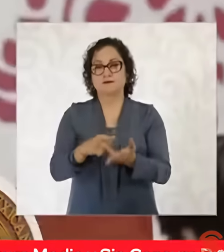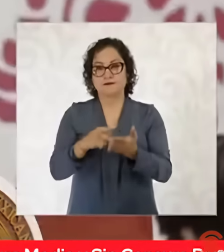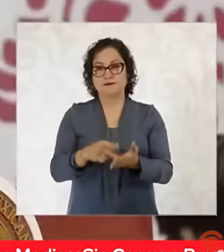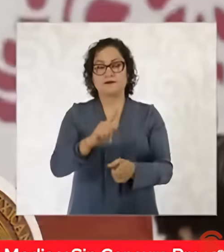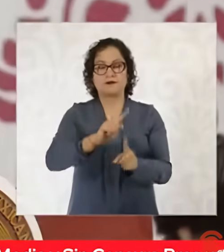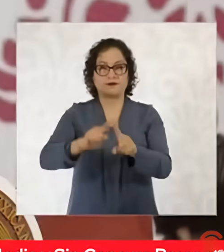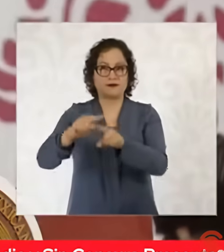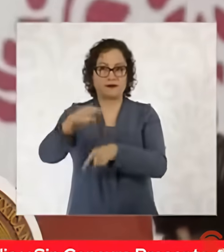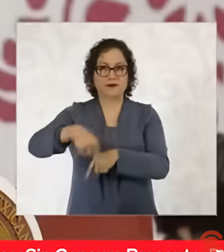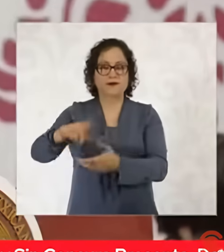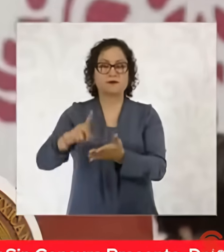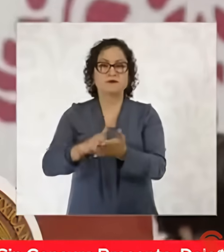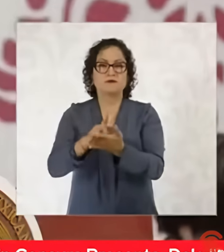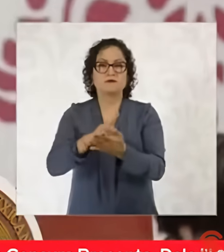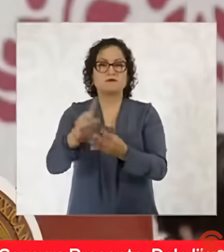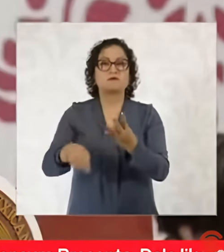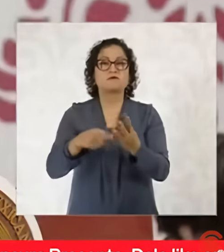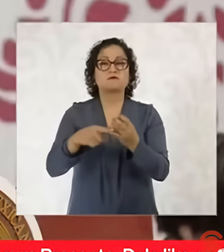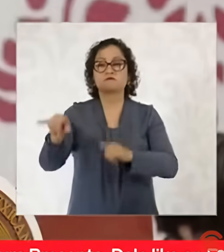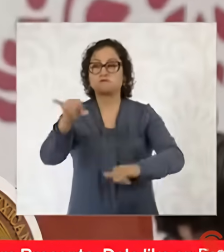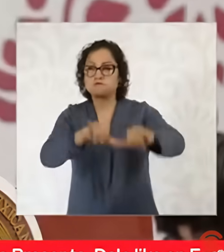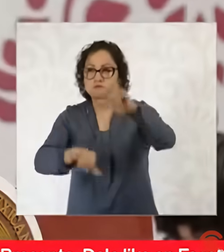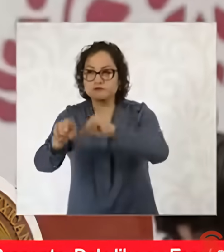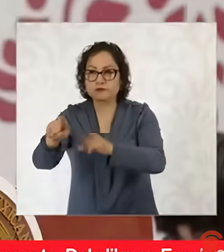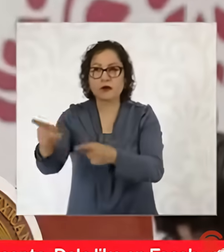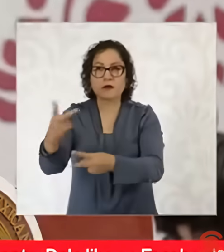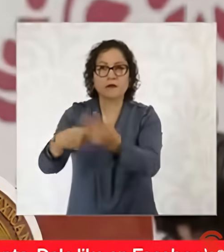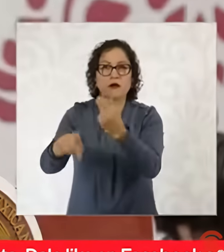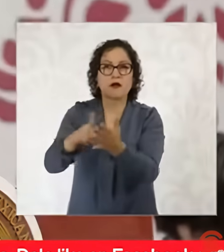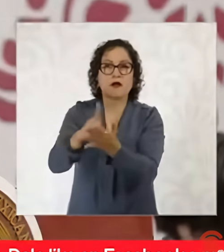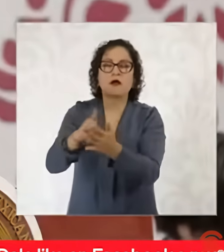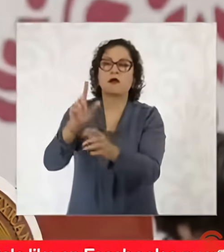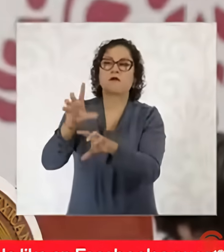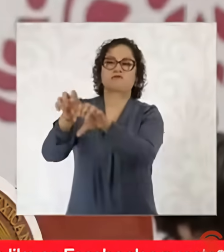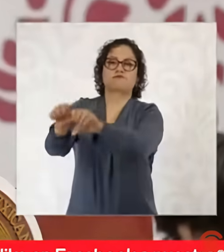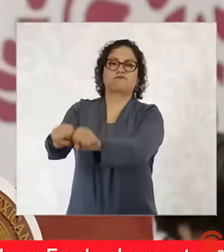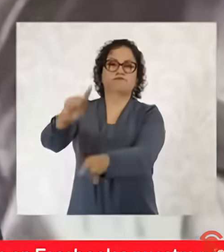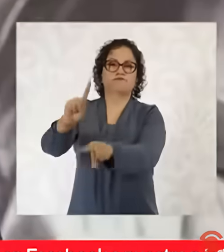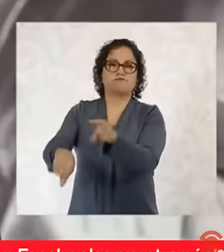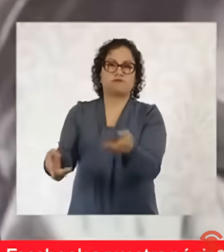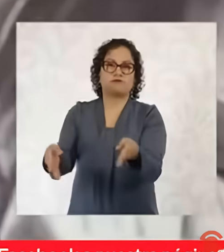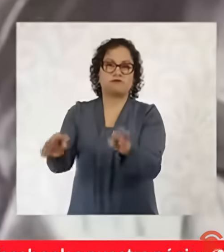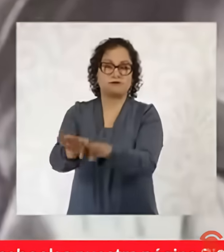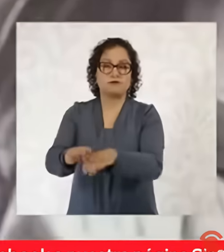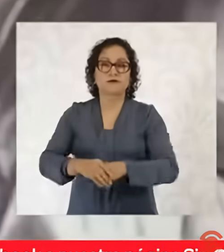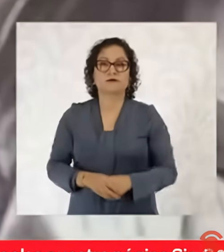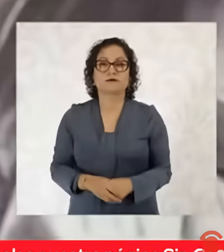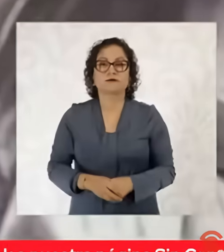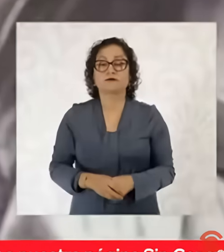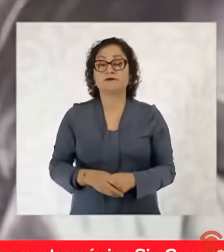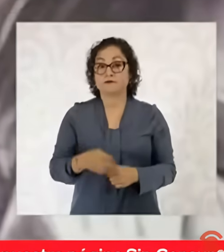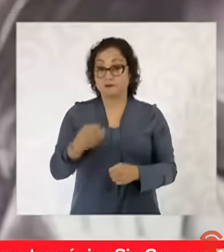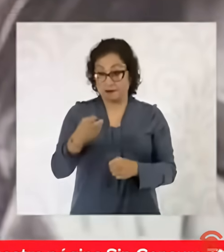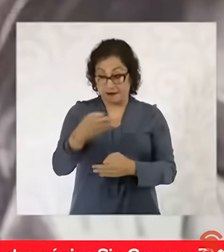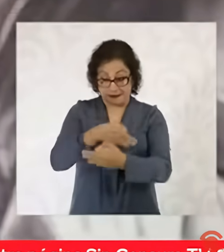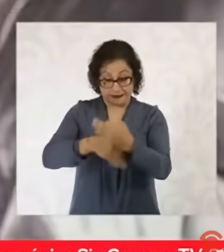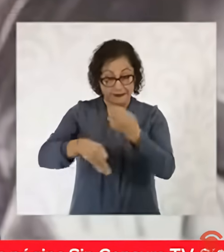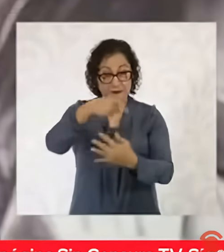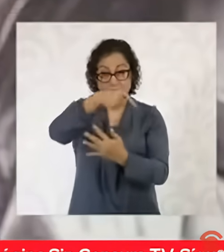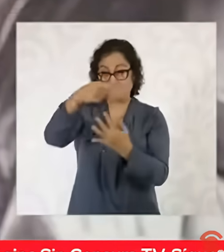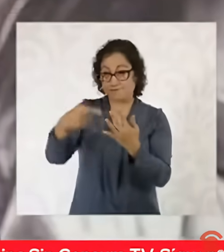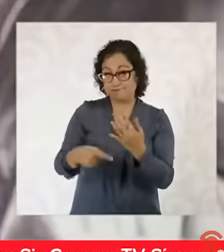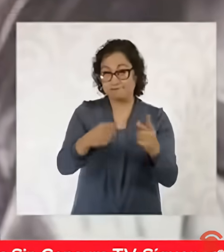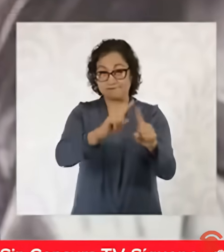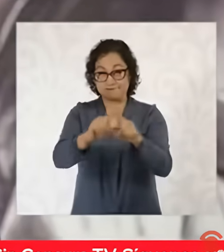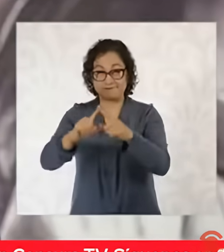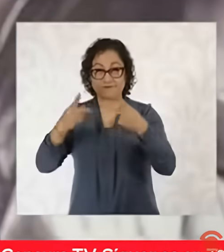inhabilitaron 65 laboratorios para la producción de drogas. Gracias a este trabajo conjunto, como ya lo comentó Marcela Figueroa,